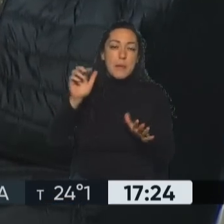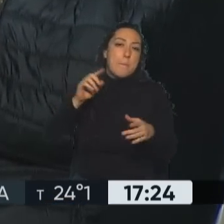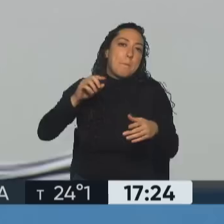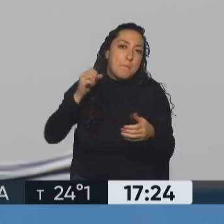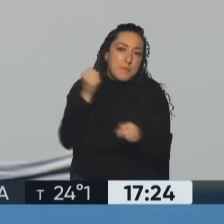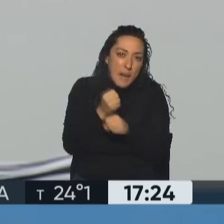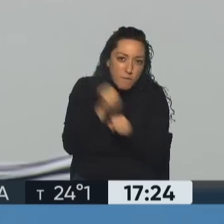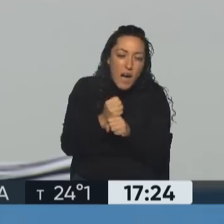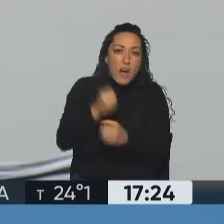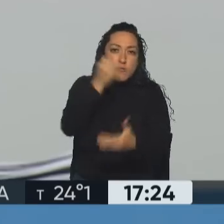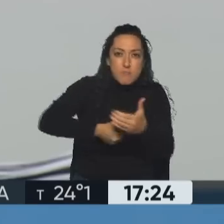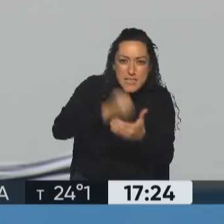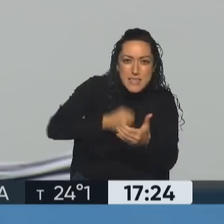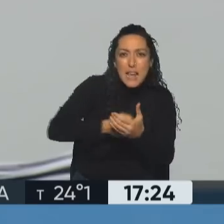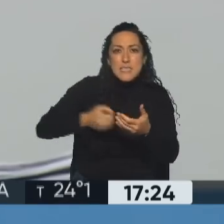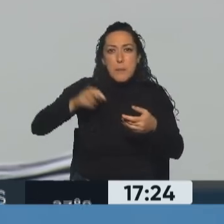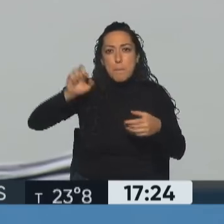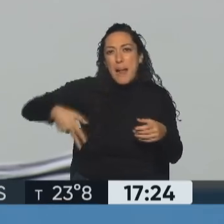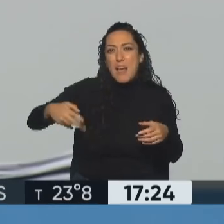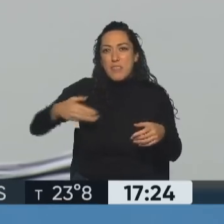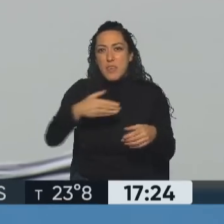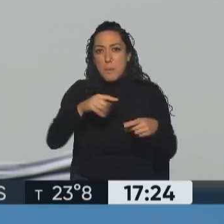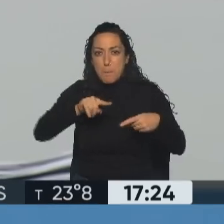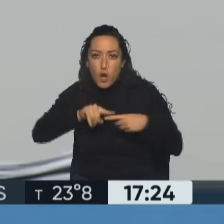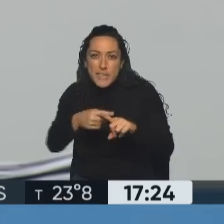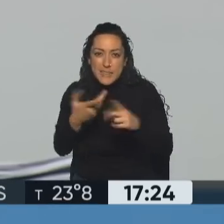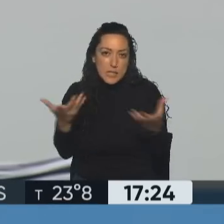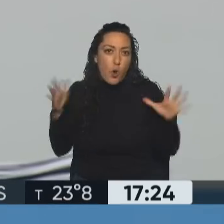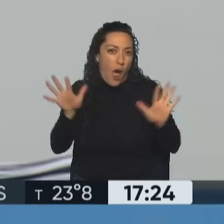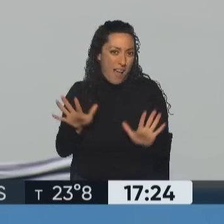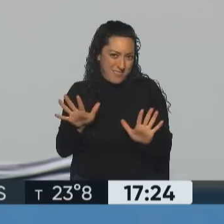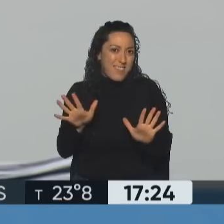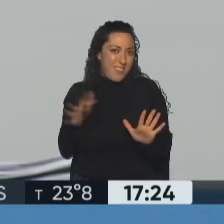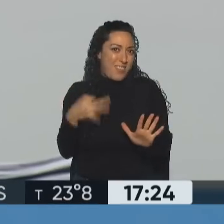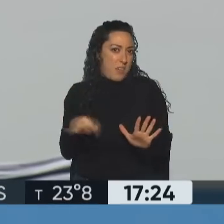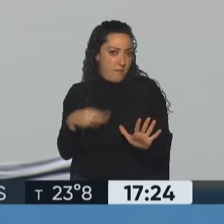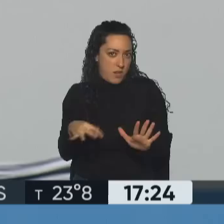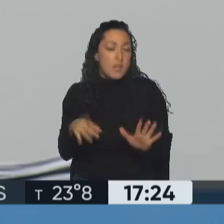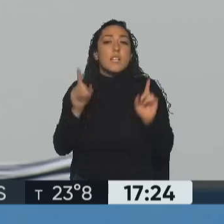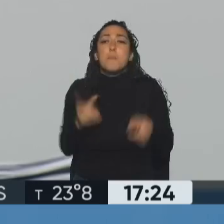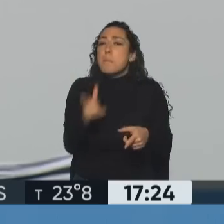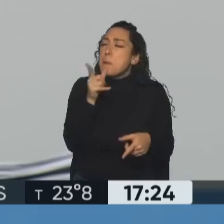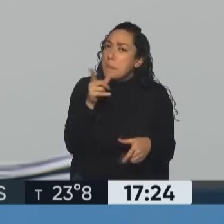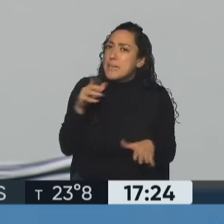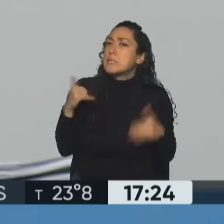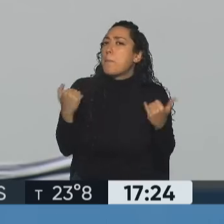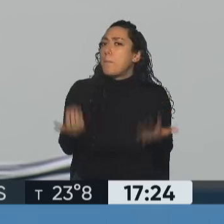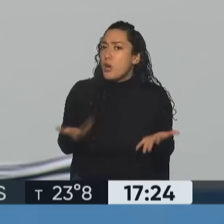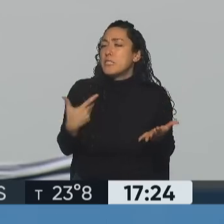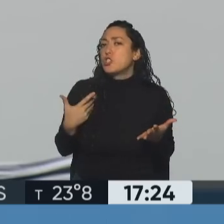militancia, la construcción y la estrategia política. Pero bueno, me parece que también, y por eso